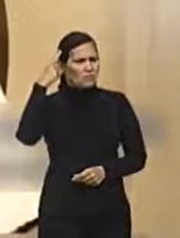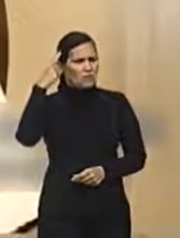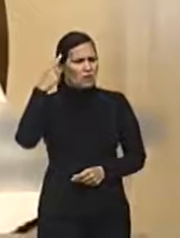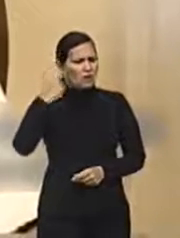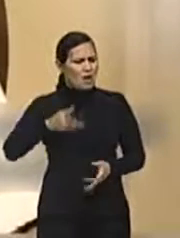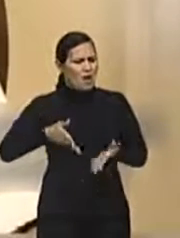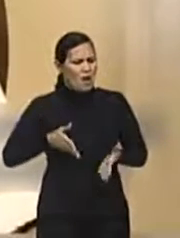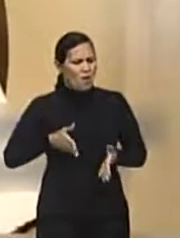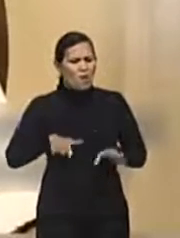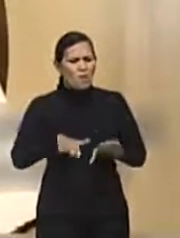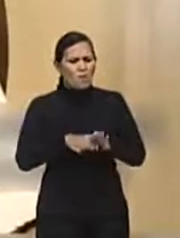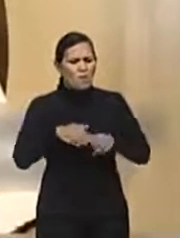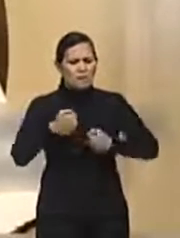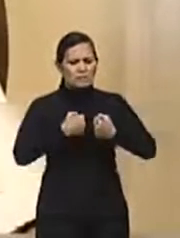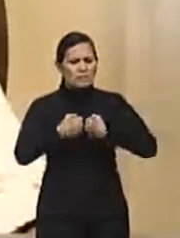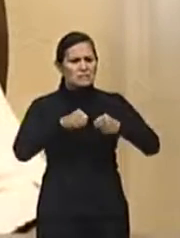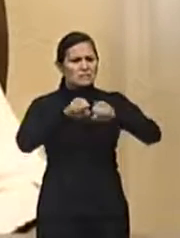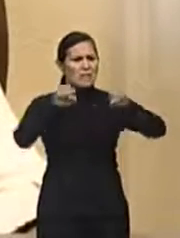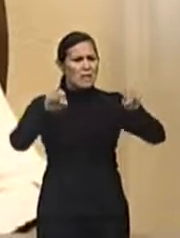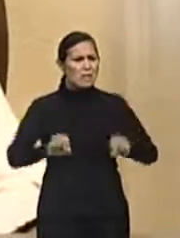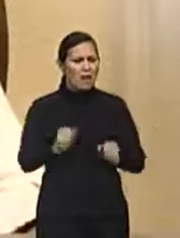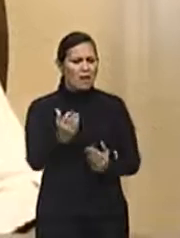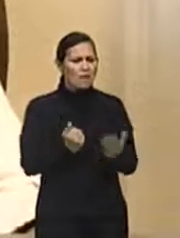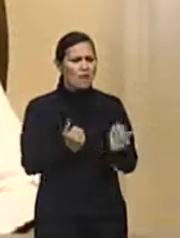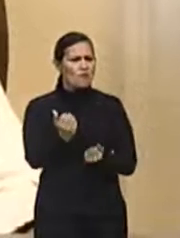estamos en un sistema mundial económico